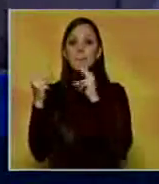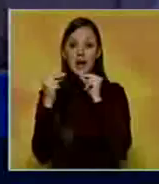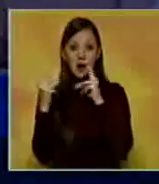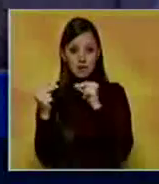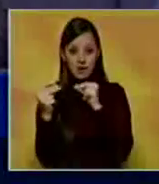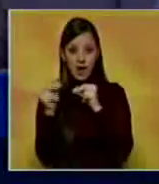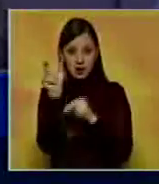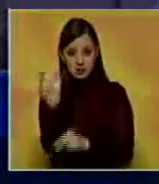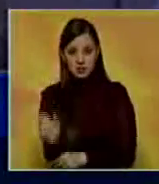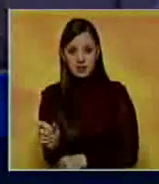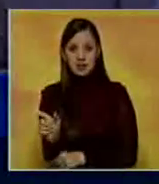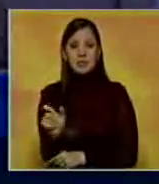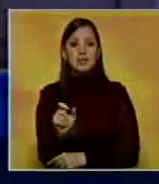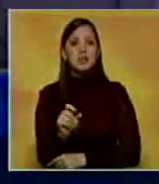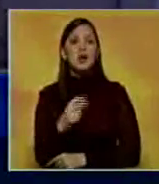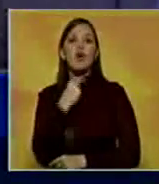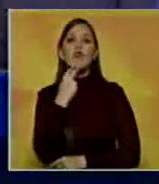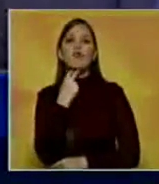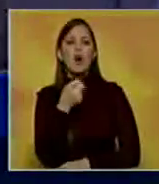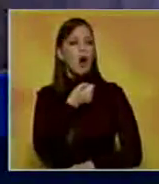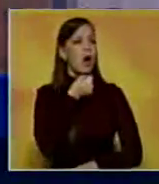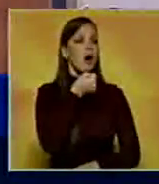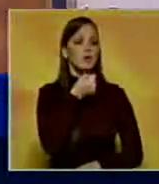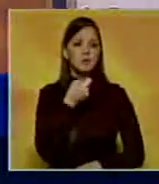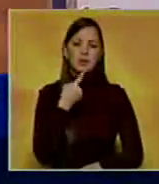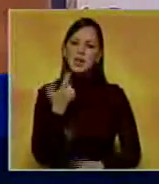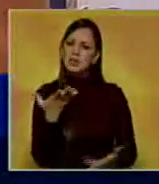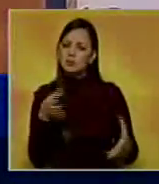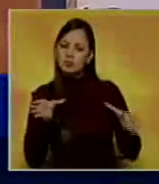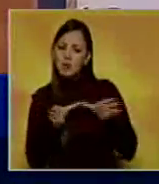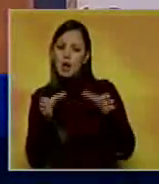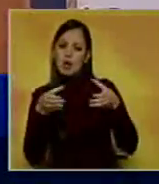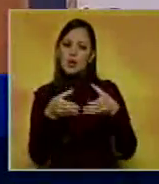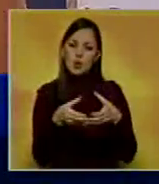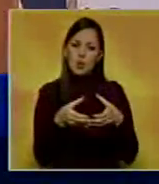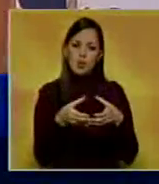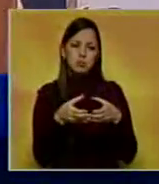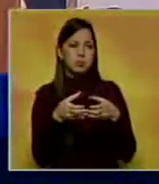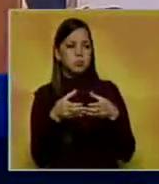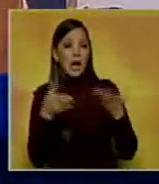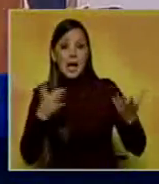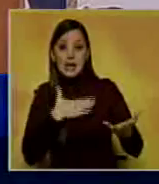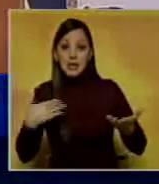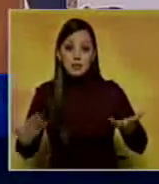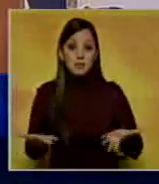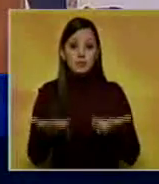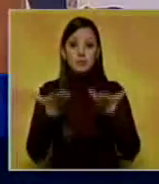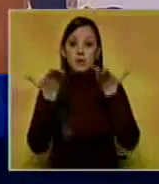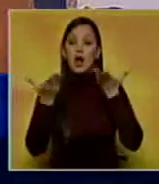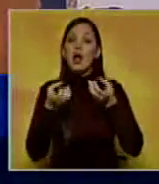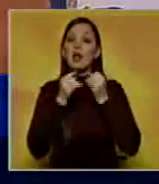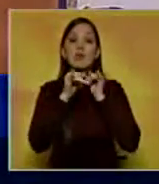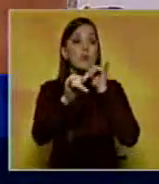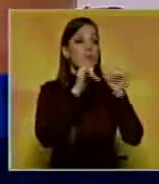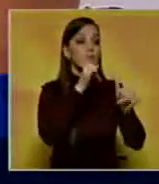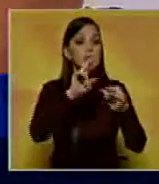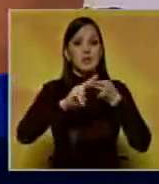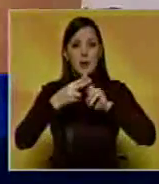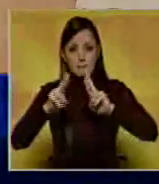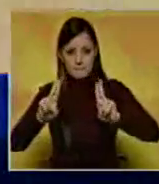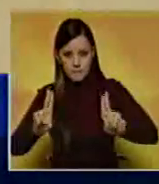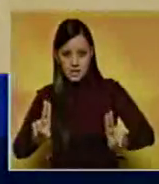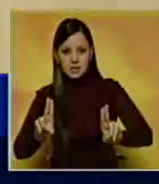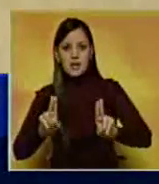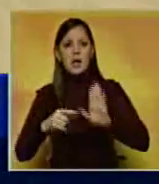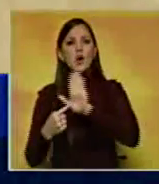vocalista Eiser Casalis comentó que la intención de la banda es elevarse a las alturas con un mensaje pacifista, como lo muestra